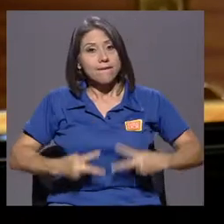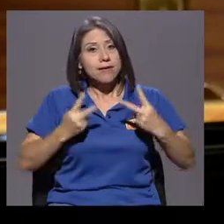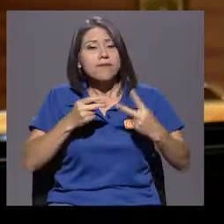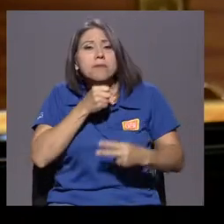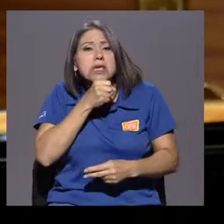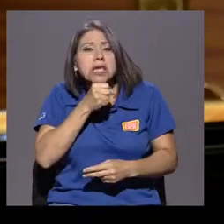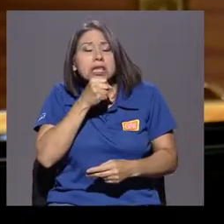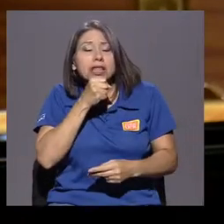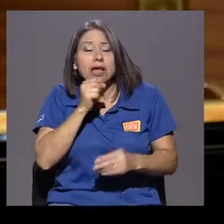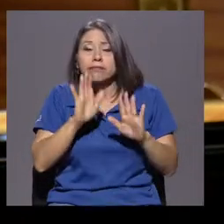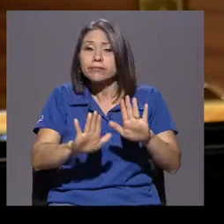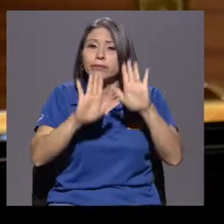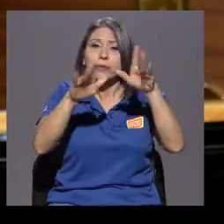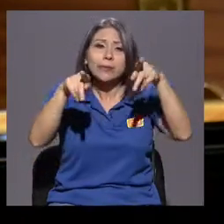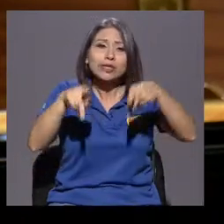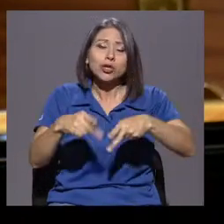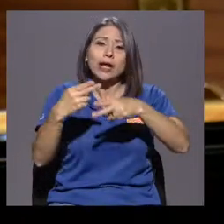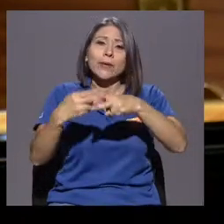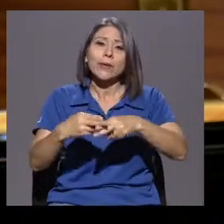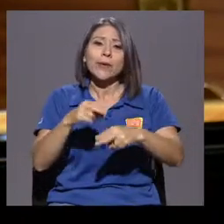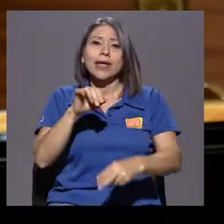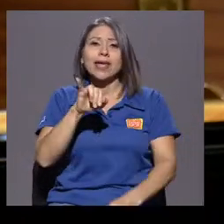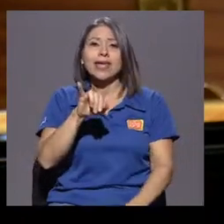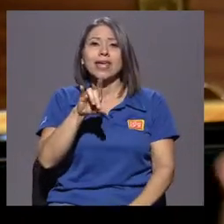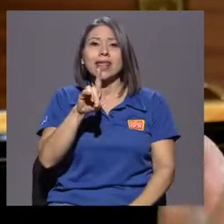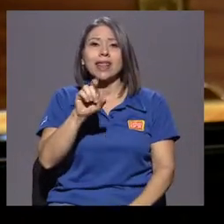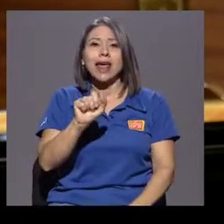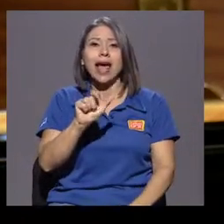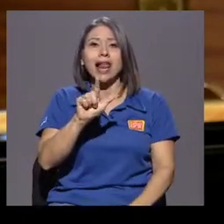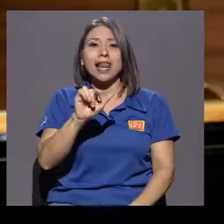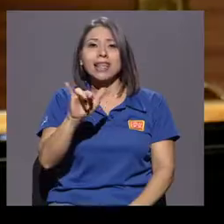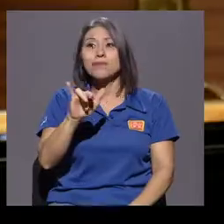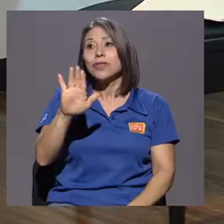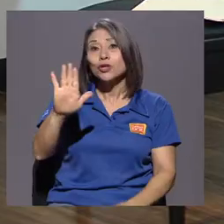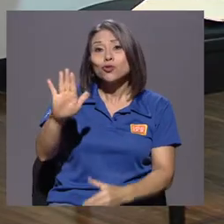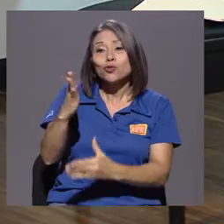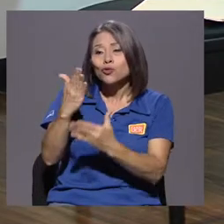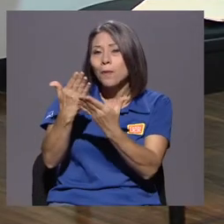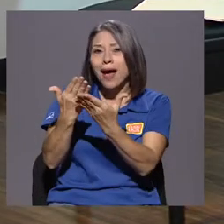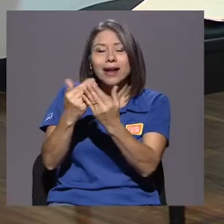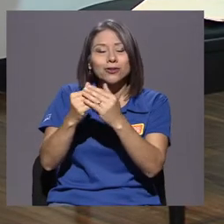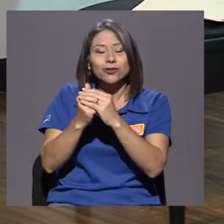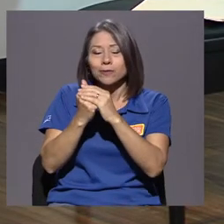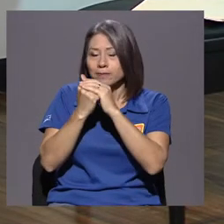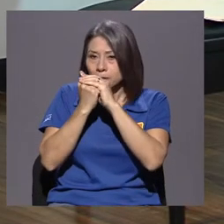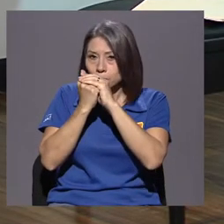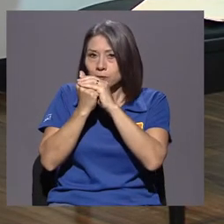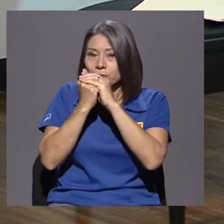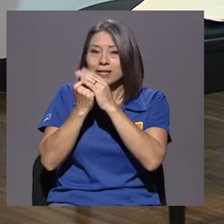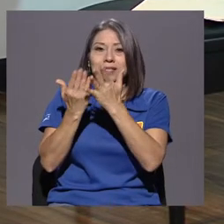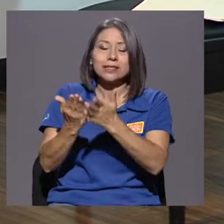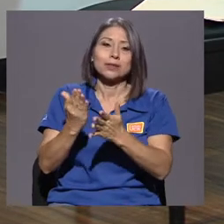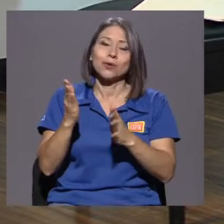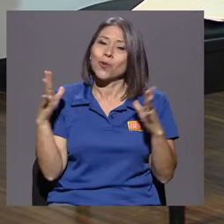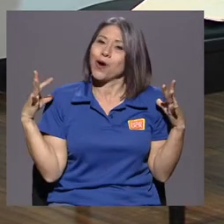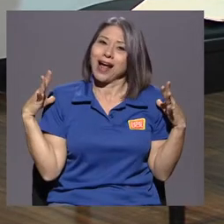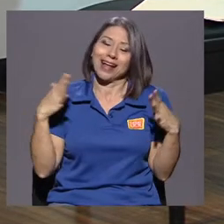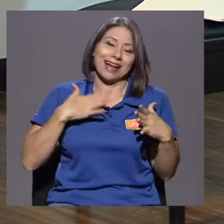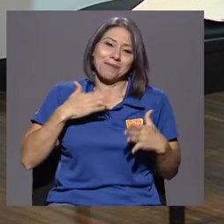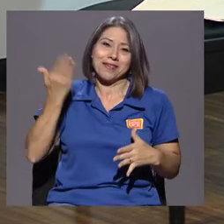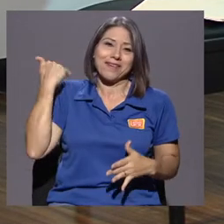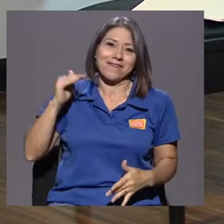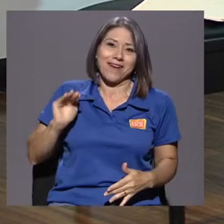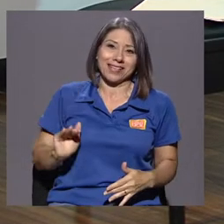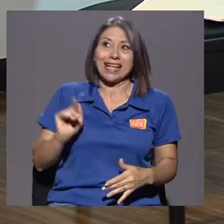y dalí dalí que besó sus manos fue un ángel en mí en mi infancia y mi juventud era la que me